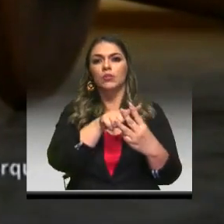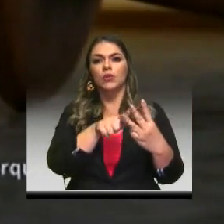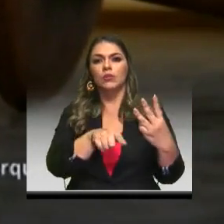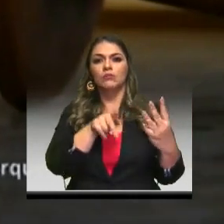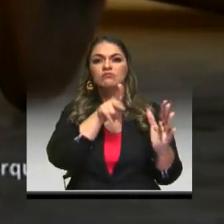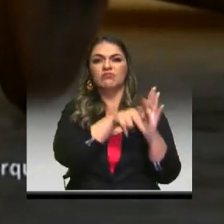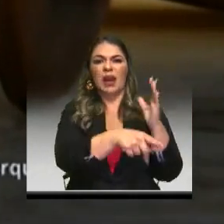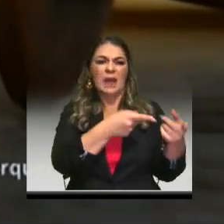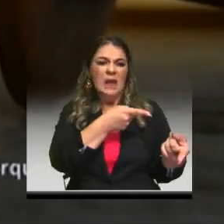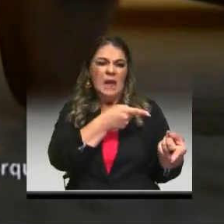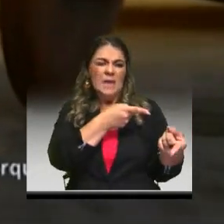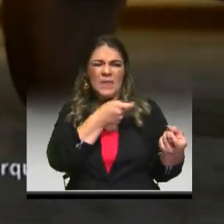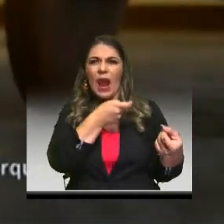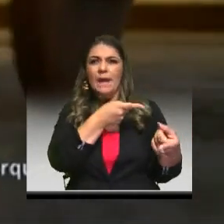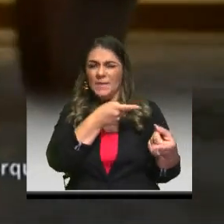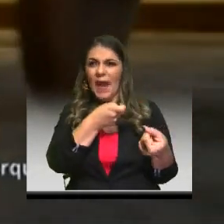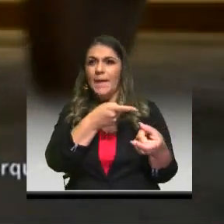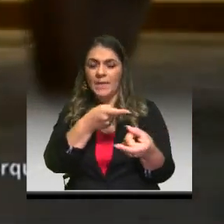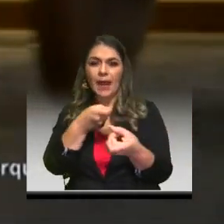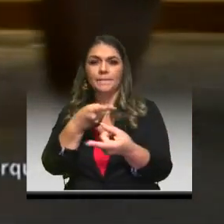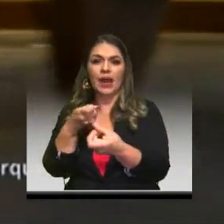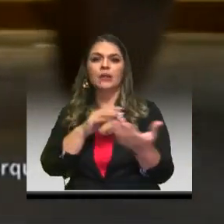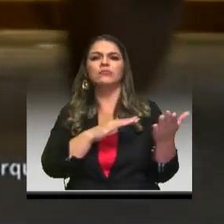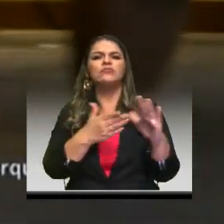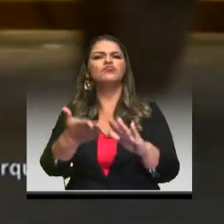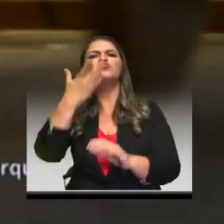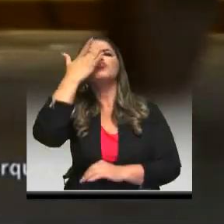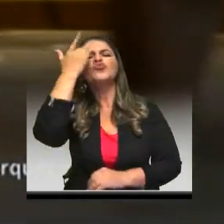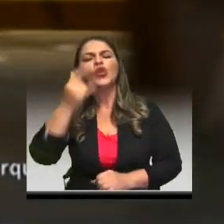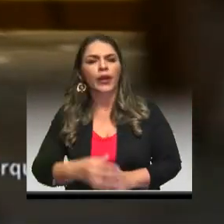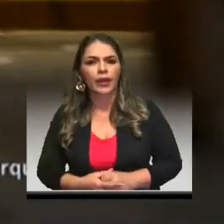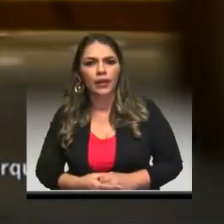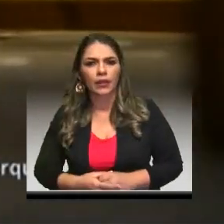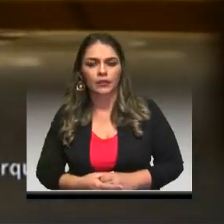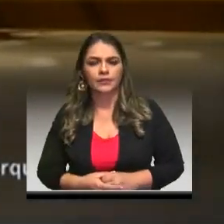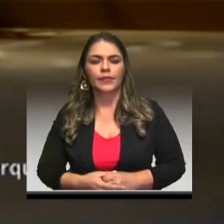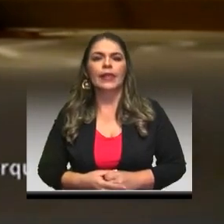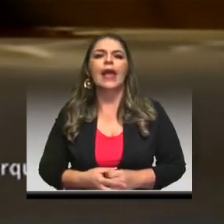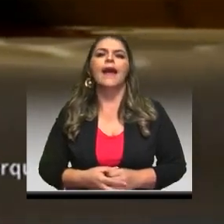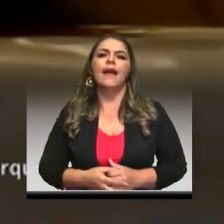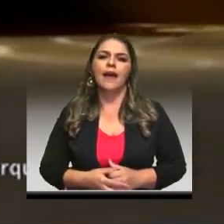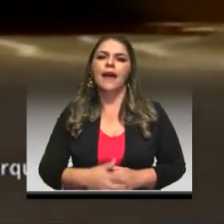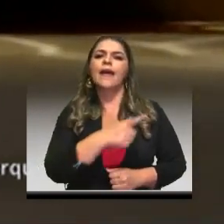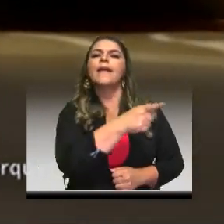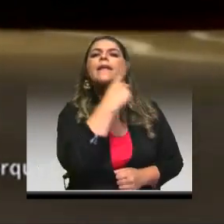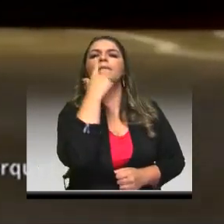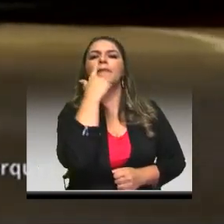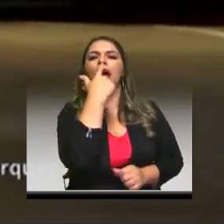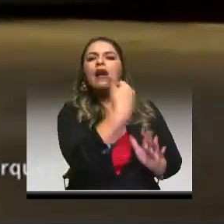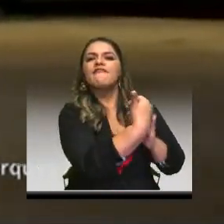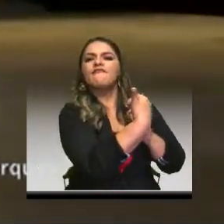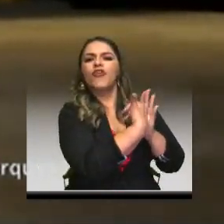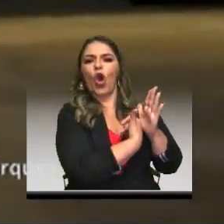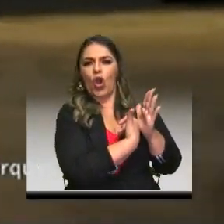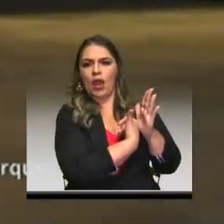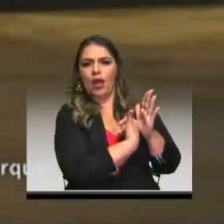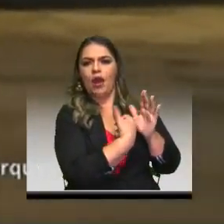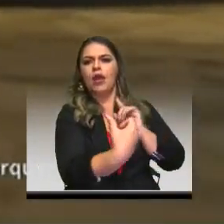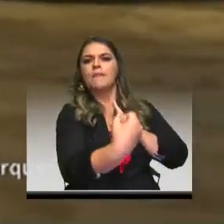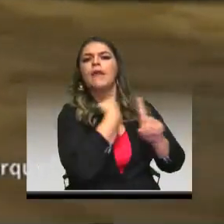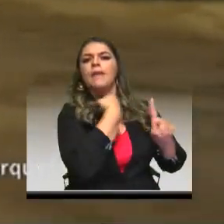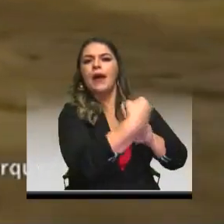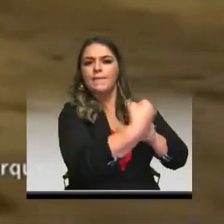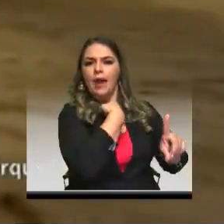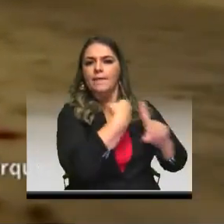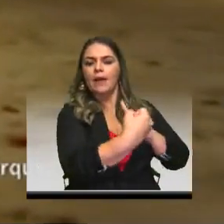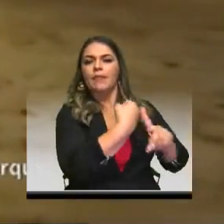de cacería del papá porque estaba siendo abusado física y sexualmente por